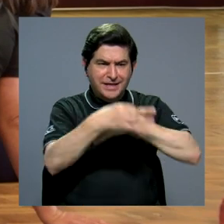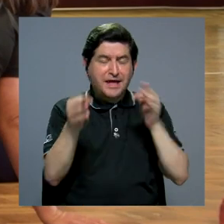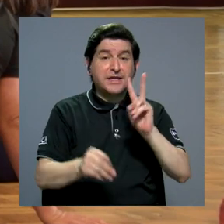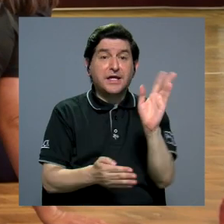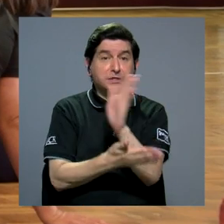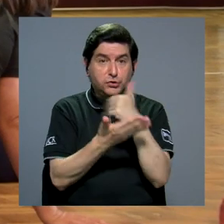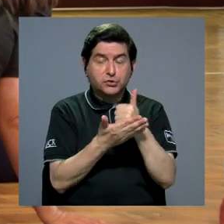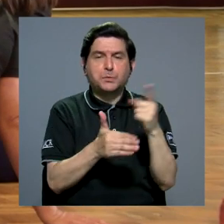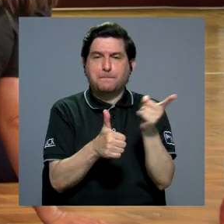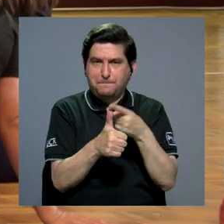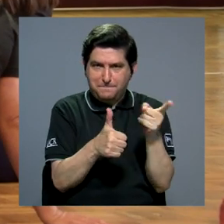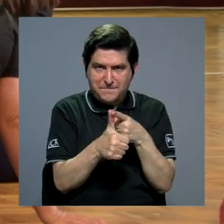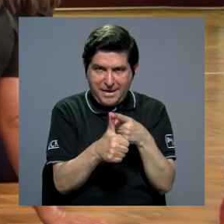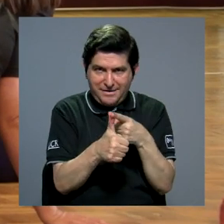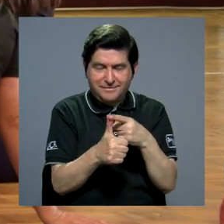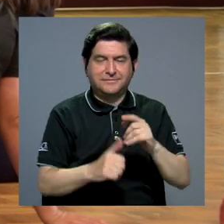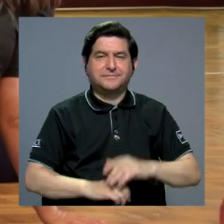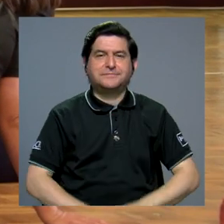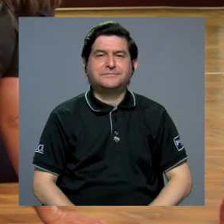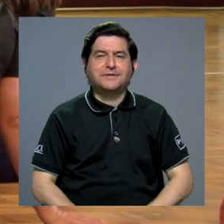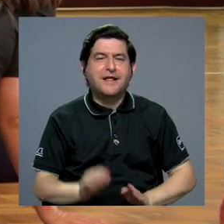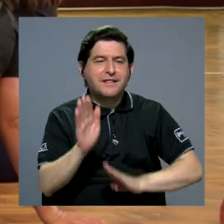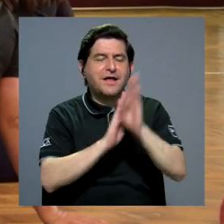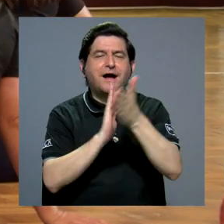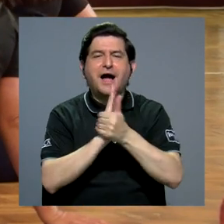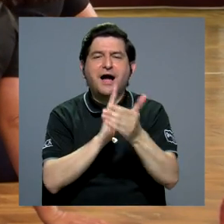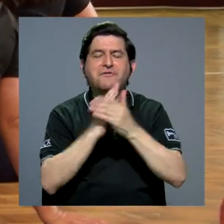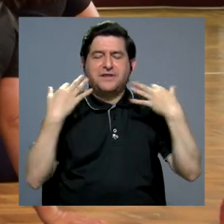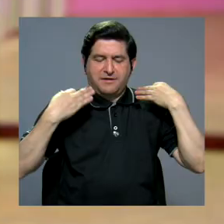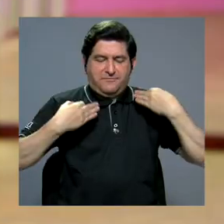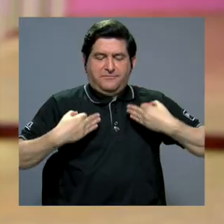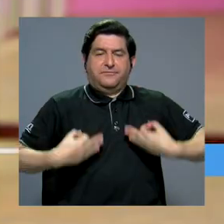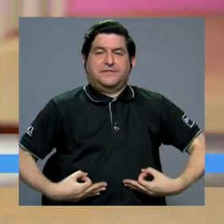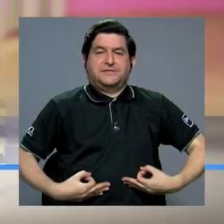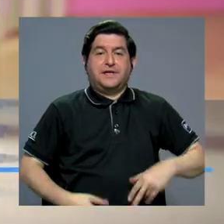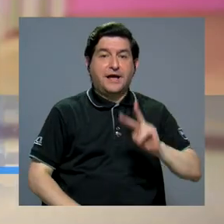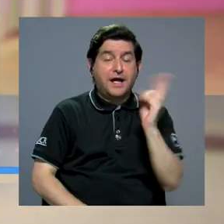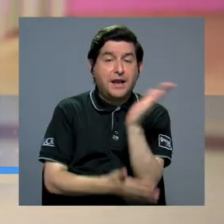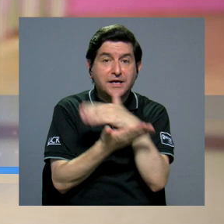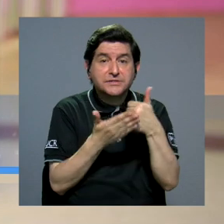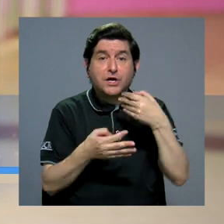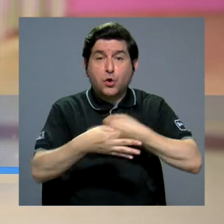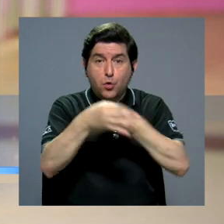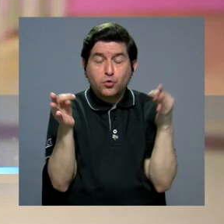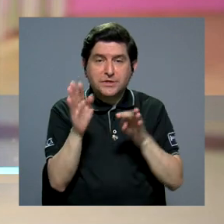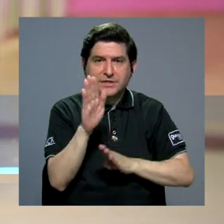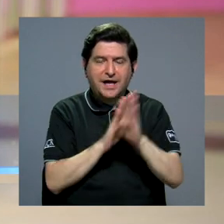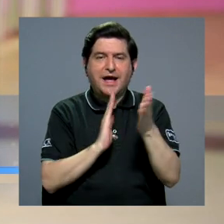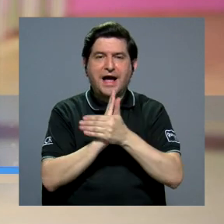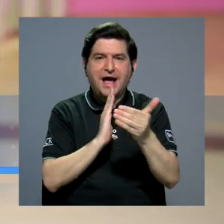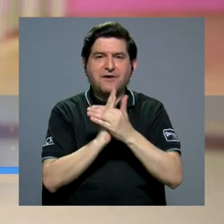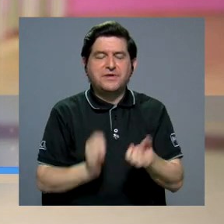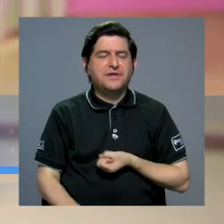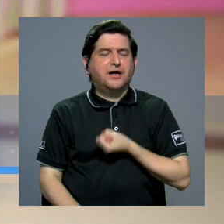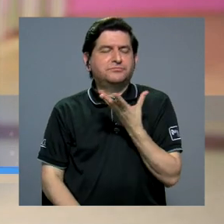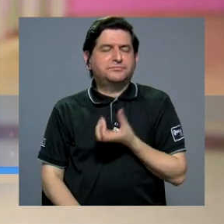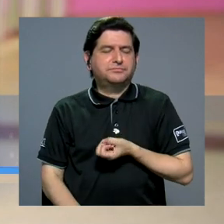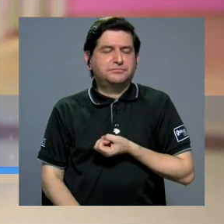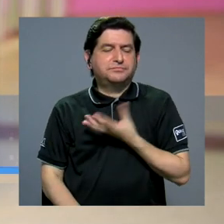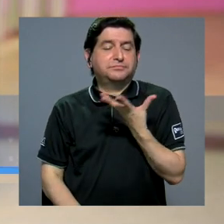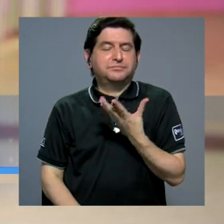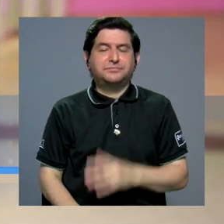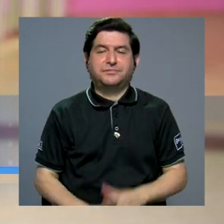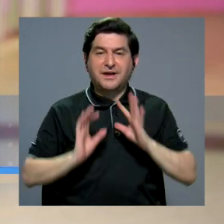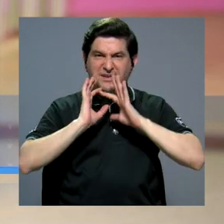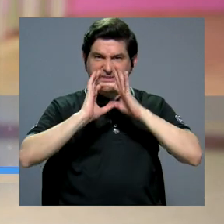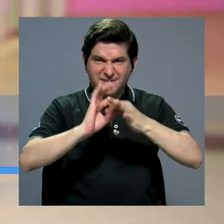en 2 partes, una primera que es el desarrollo de habilidades físicas, en la segunda parte del taller para desarrollar habilidades expresivas y que